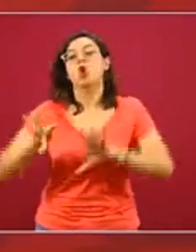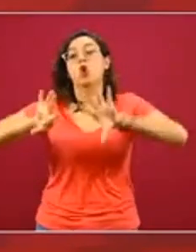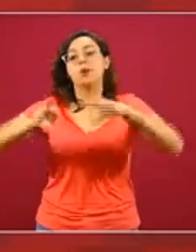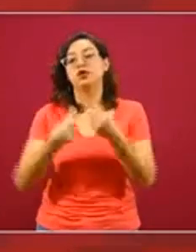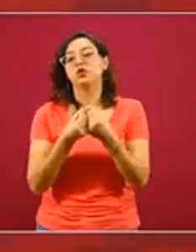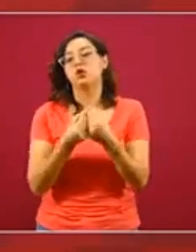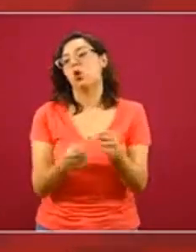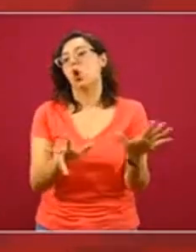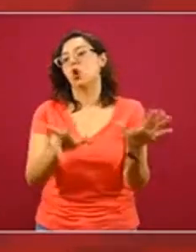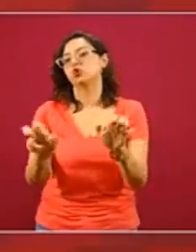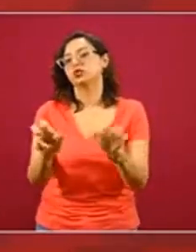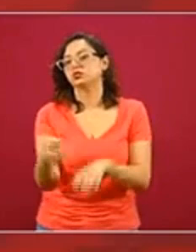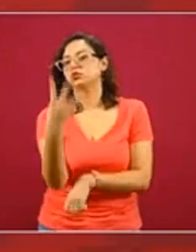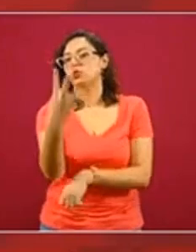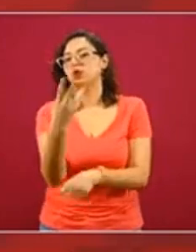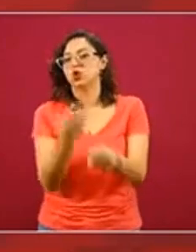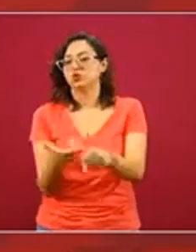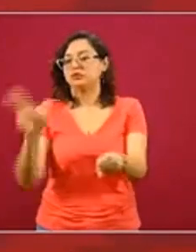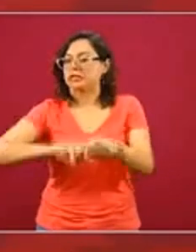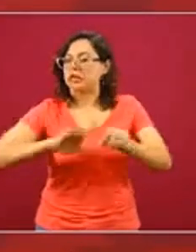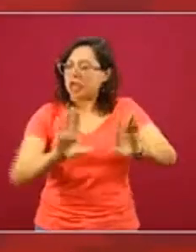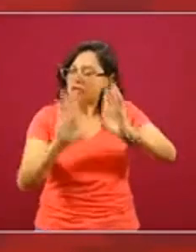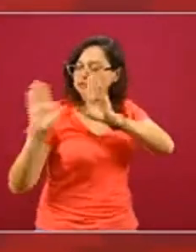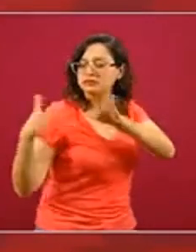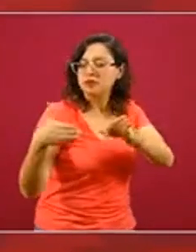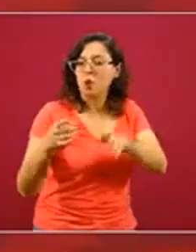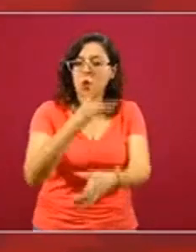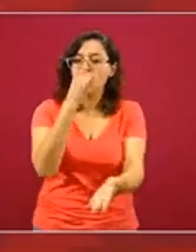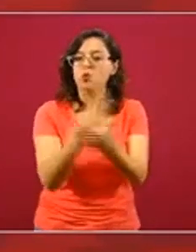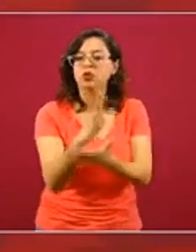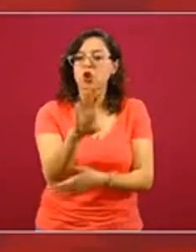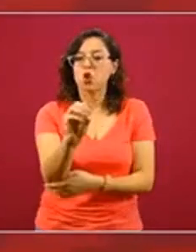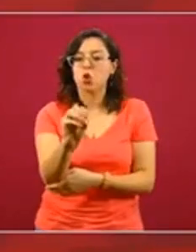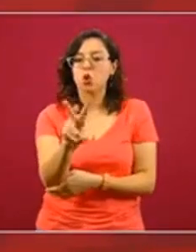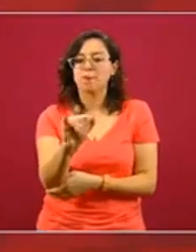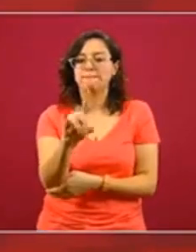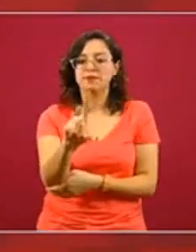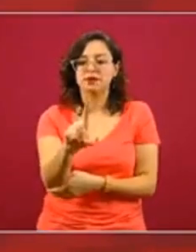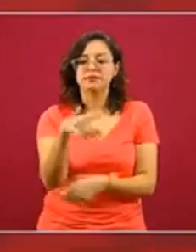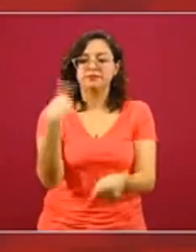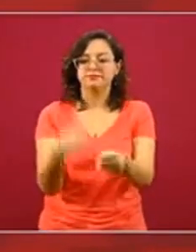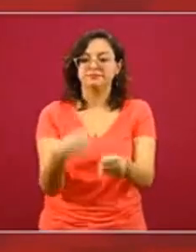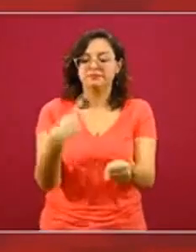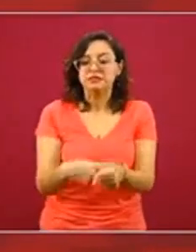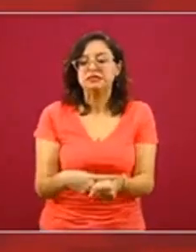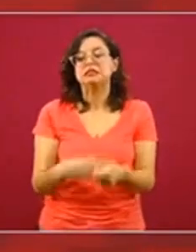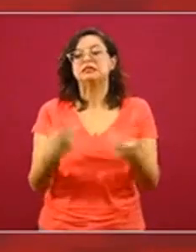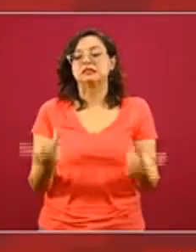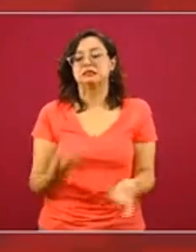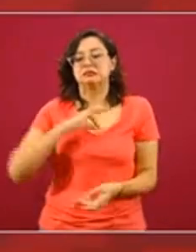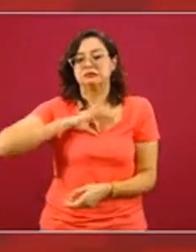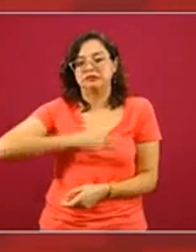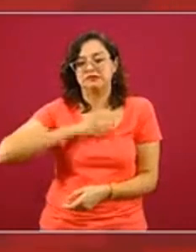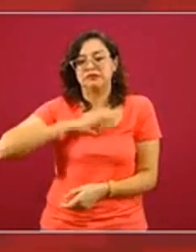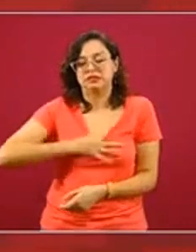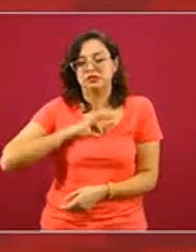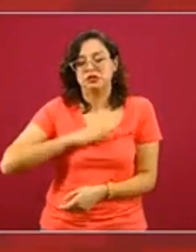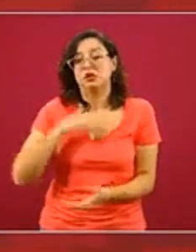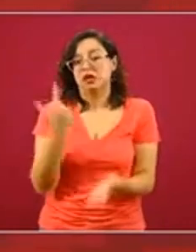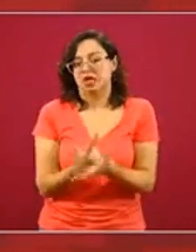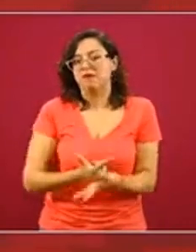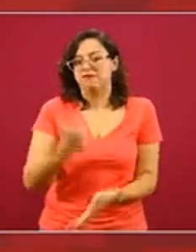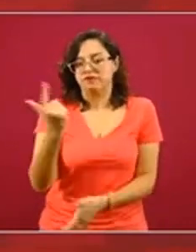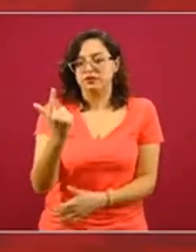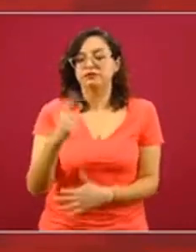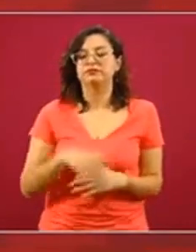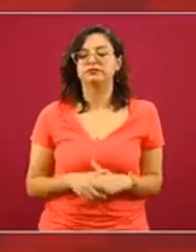el día de hoy hospitales designados para la atención de personas con infección respiratoria aguda grave